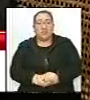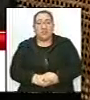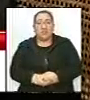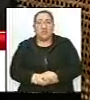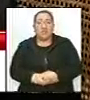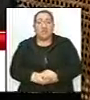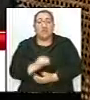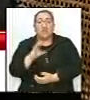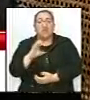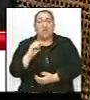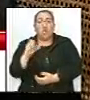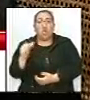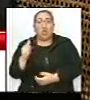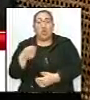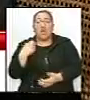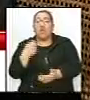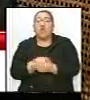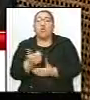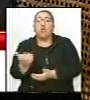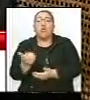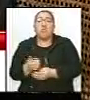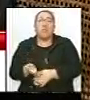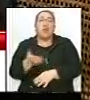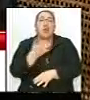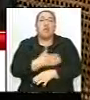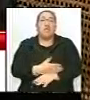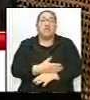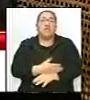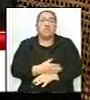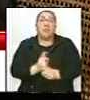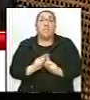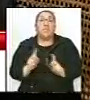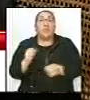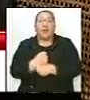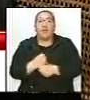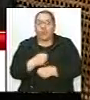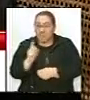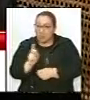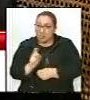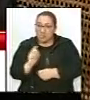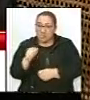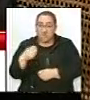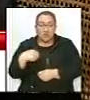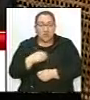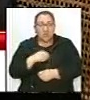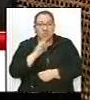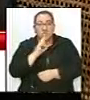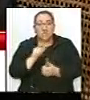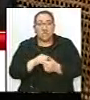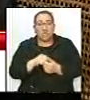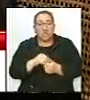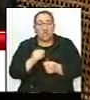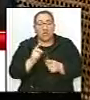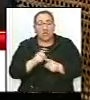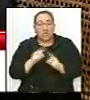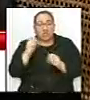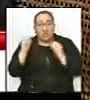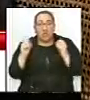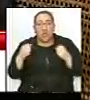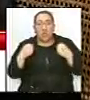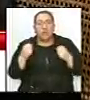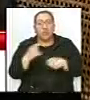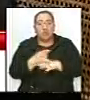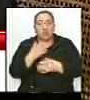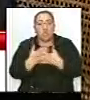lo compran hasta por adelantado, pero el café no. Pero si hablamos productos alternativos, lucha contra